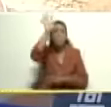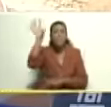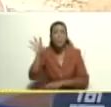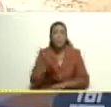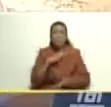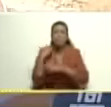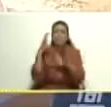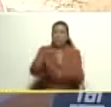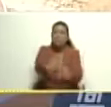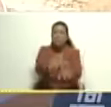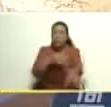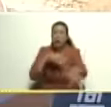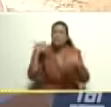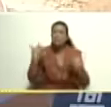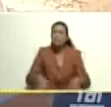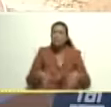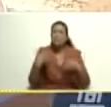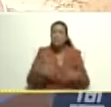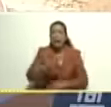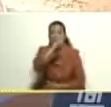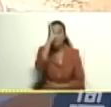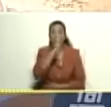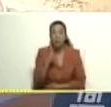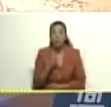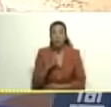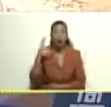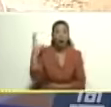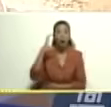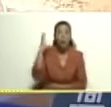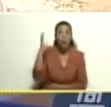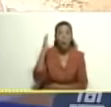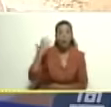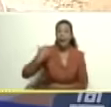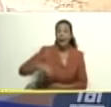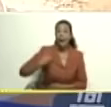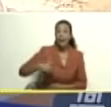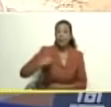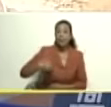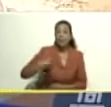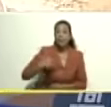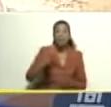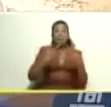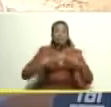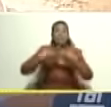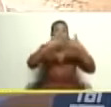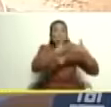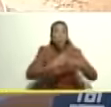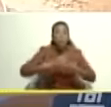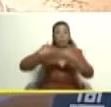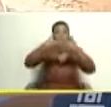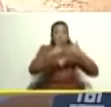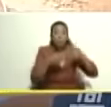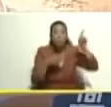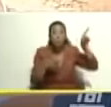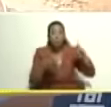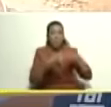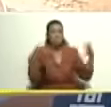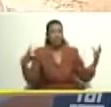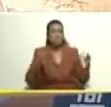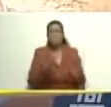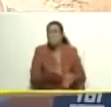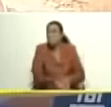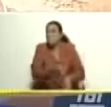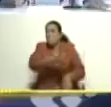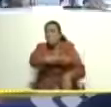mundo. Devastó al Brasil, a Colombia, Argentina, Estados Unidos, país más devastado